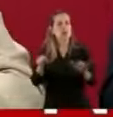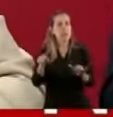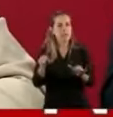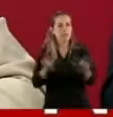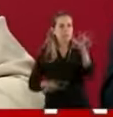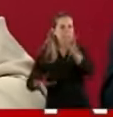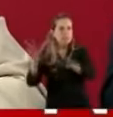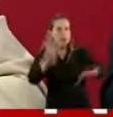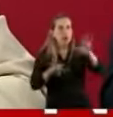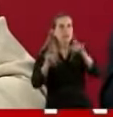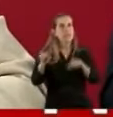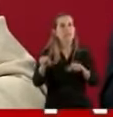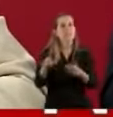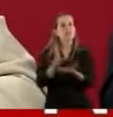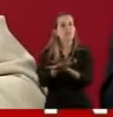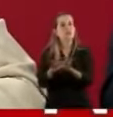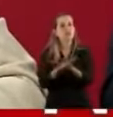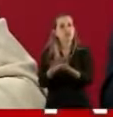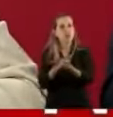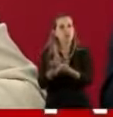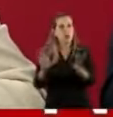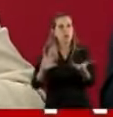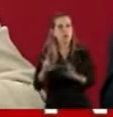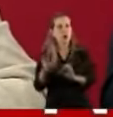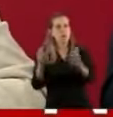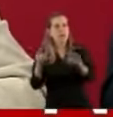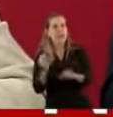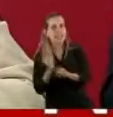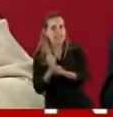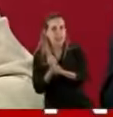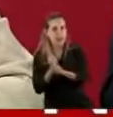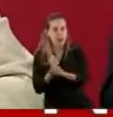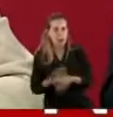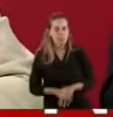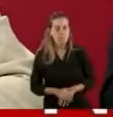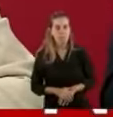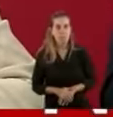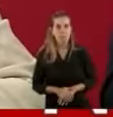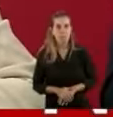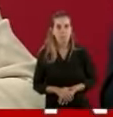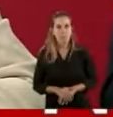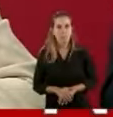tipo de soluciones, que son soluciones más estructurales. Así que